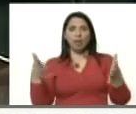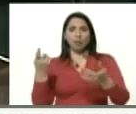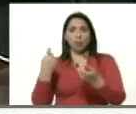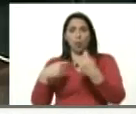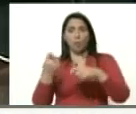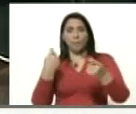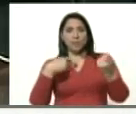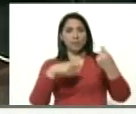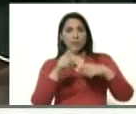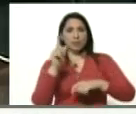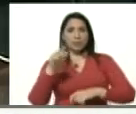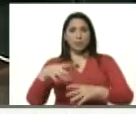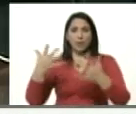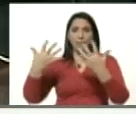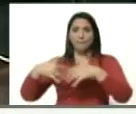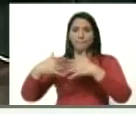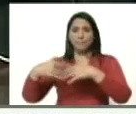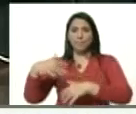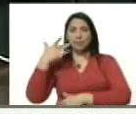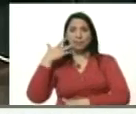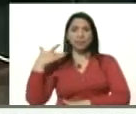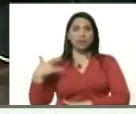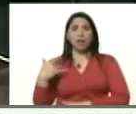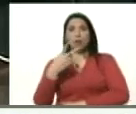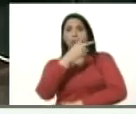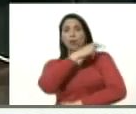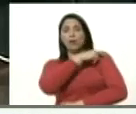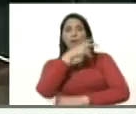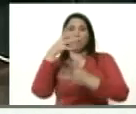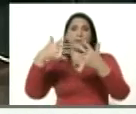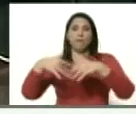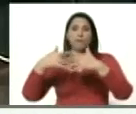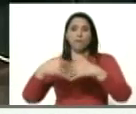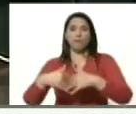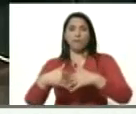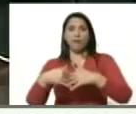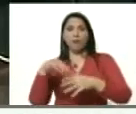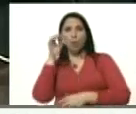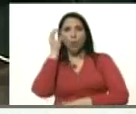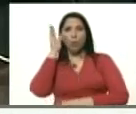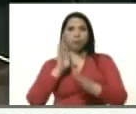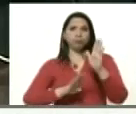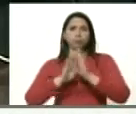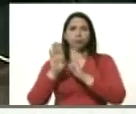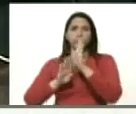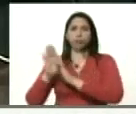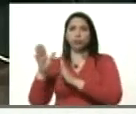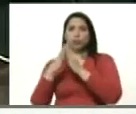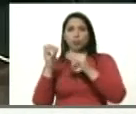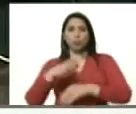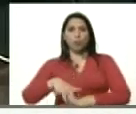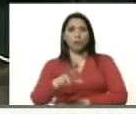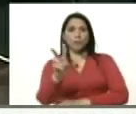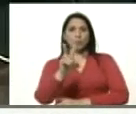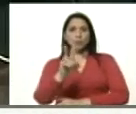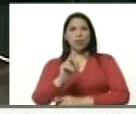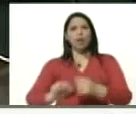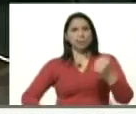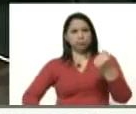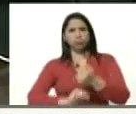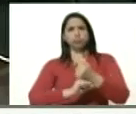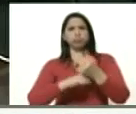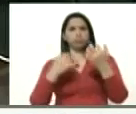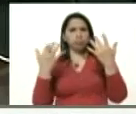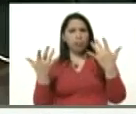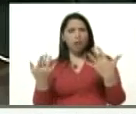a los empresarios, empresarias, emprendedores de todo el país. Cuenten con mis manos, con